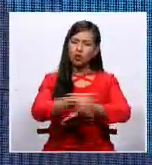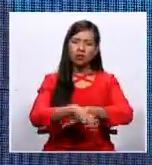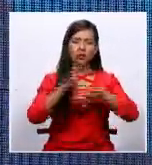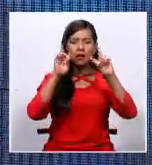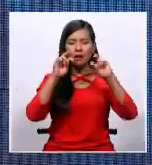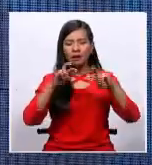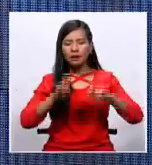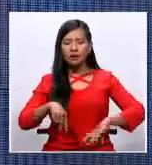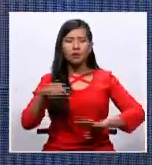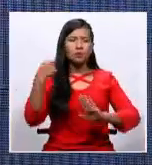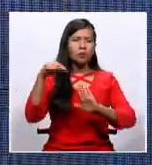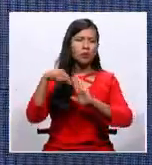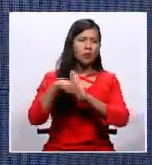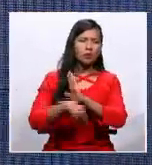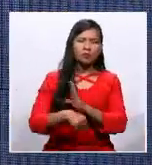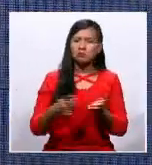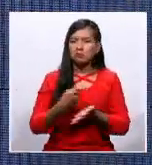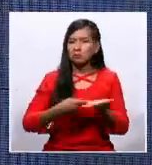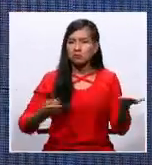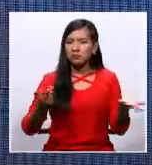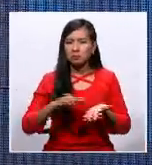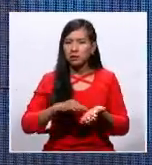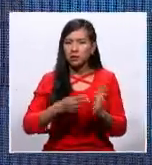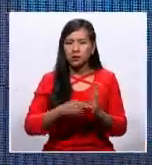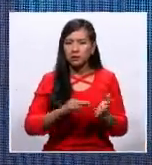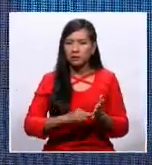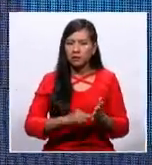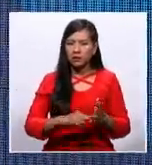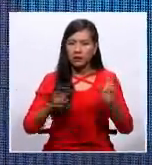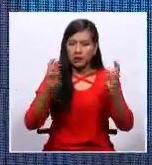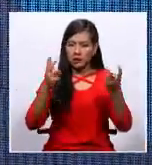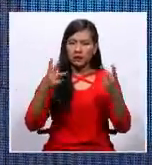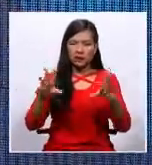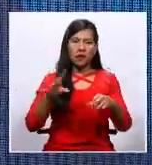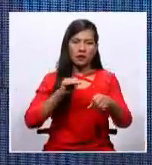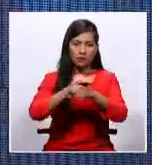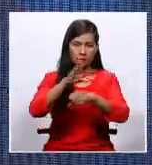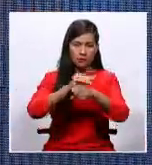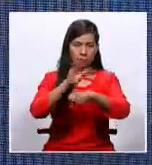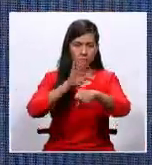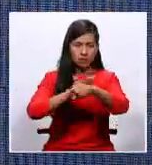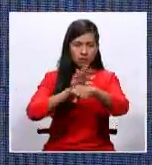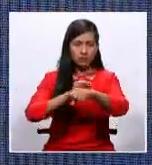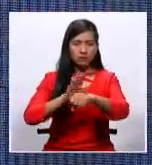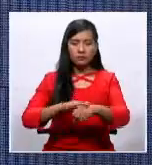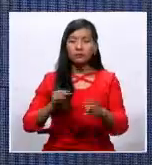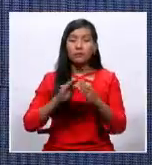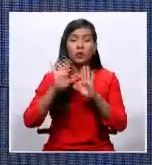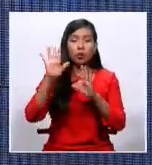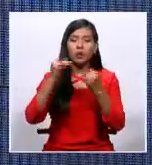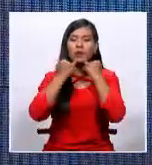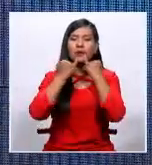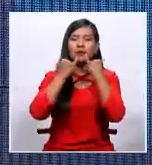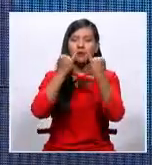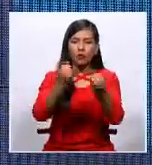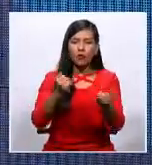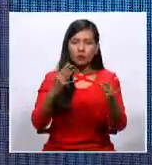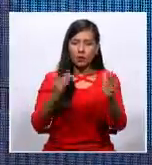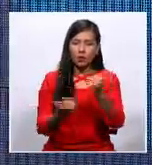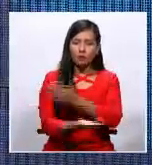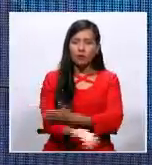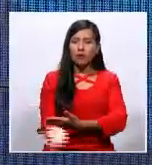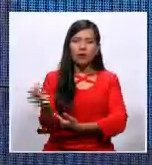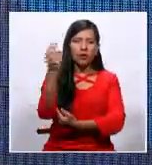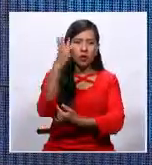profundidad lo que significa precisamente el mensaje, en realidad el informe que ha brindado el